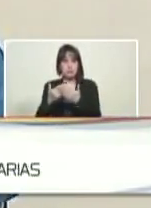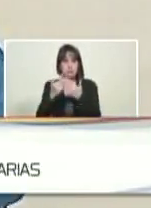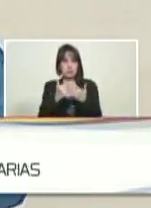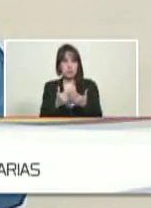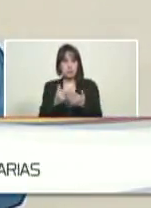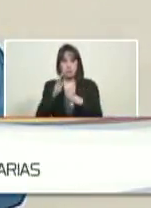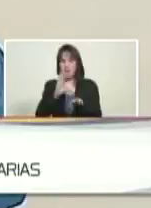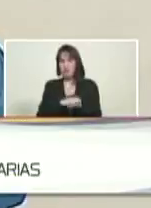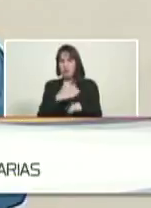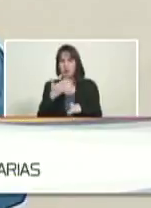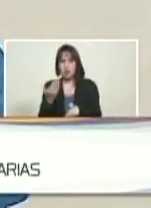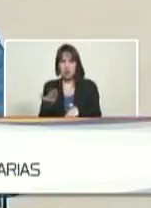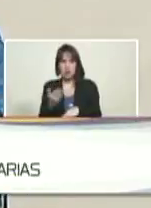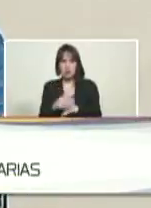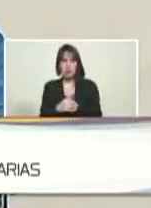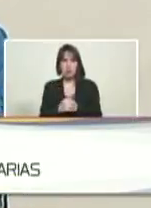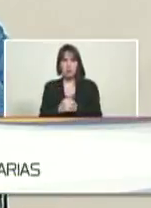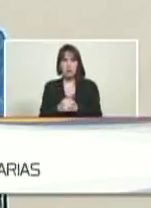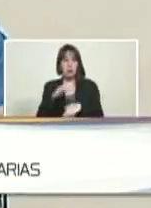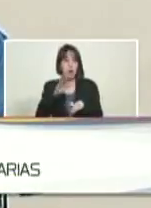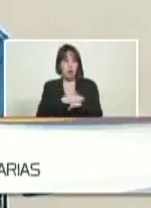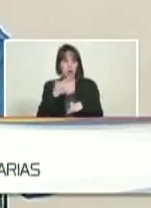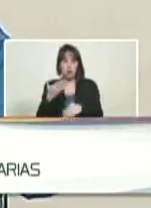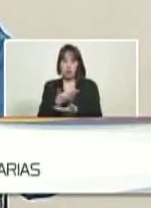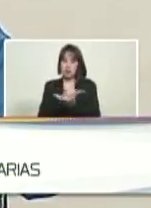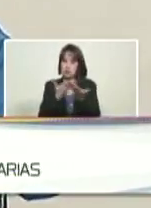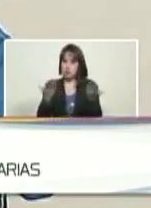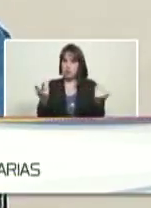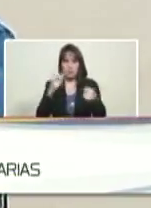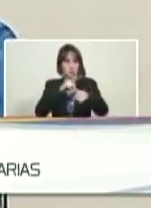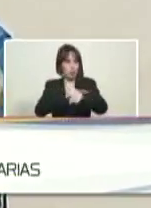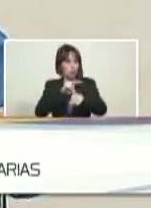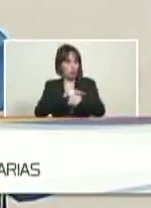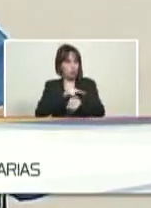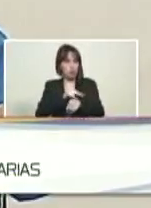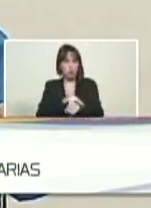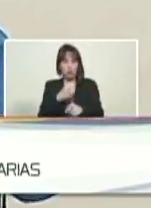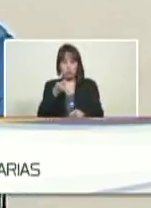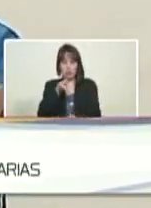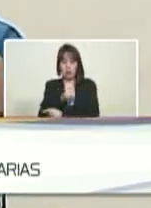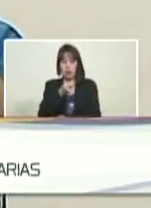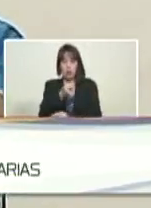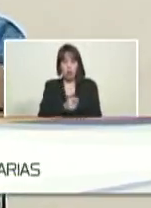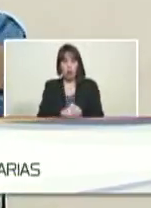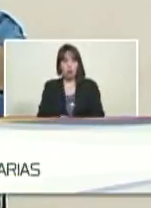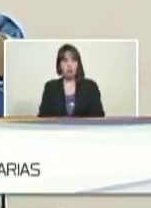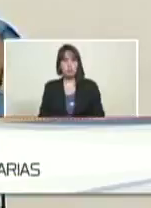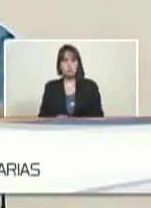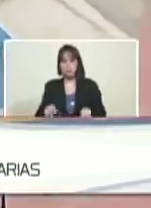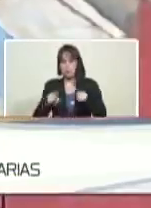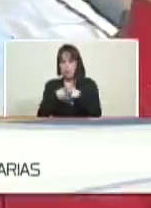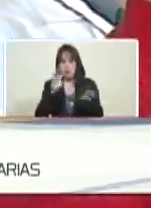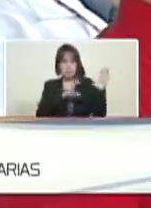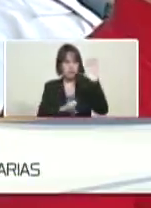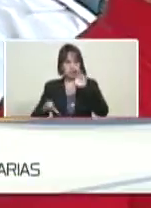¿Por qué? ¿Por qué si ustedes son médicos? Si ustedes se gradúan, ustedes son científicos de la salud, con